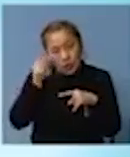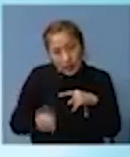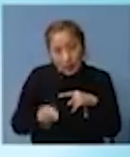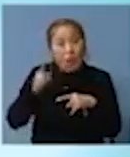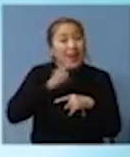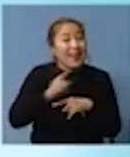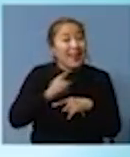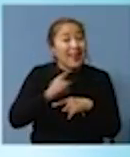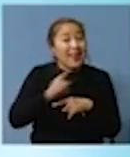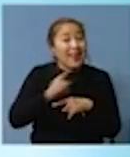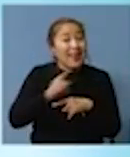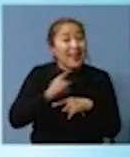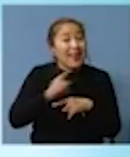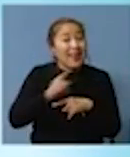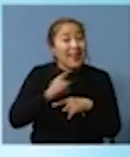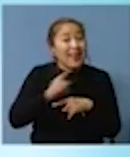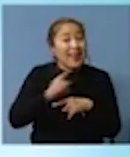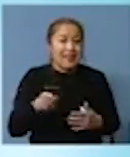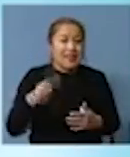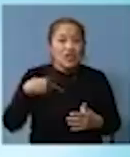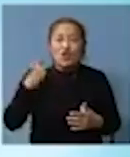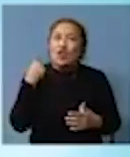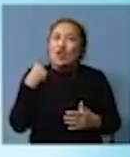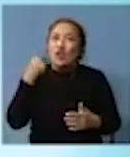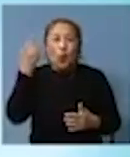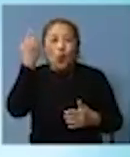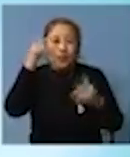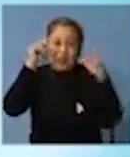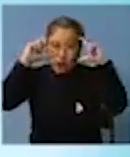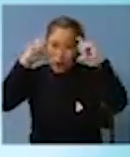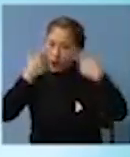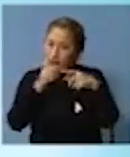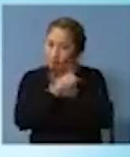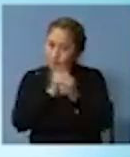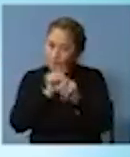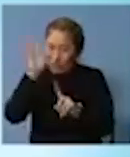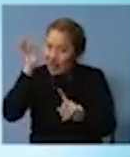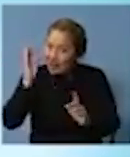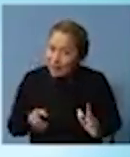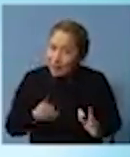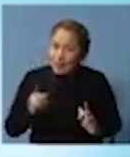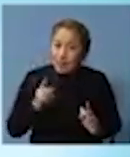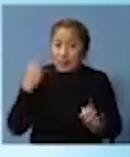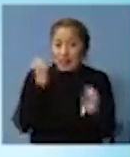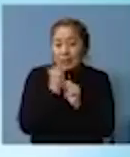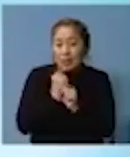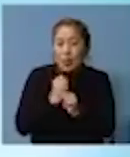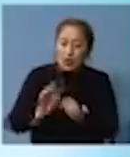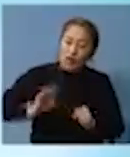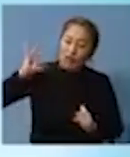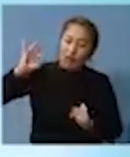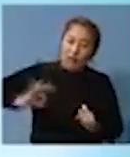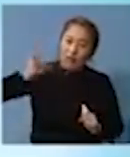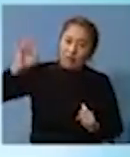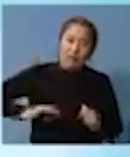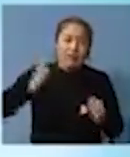ha sido funcionario. Yo no creo en la ingenuidad de los funcionarios, ¿no? Si he sido funcionario de varios